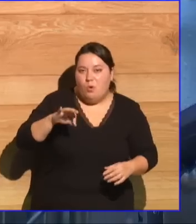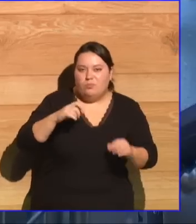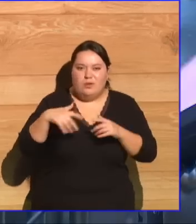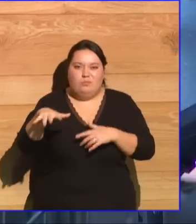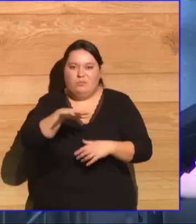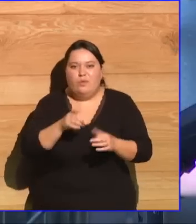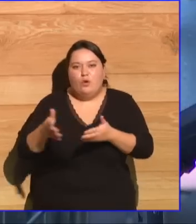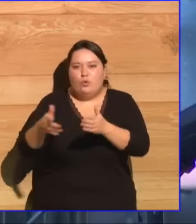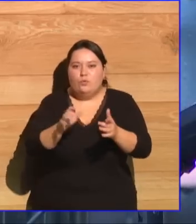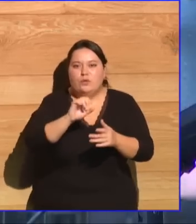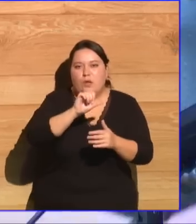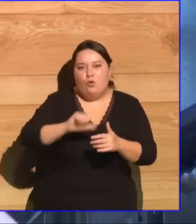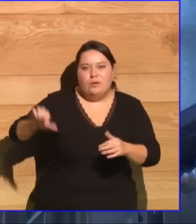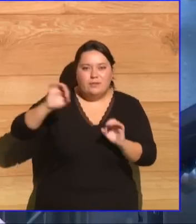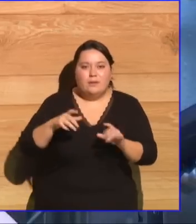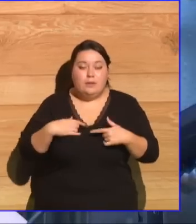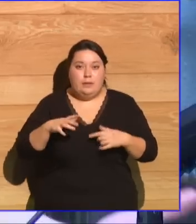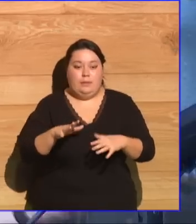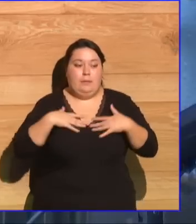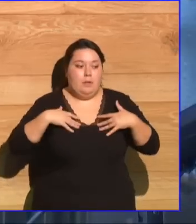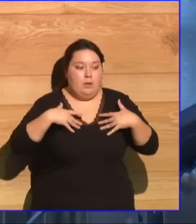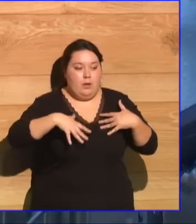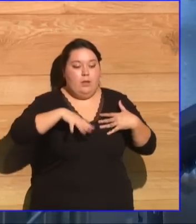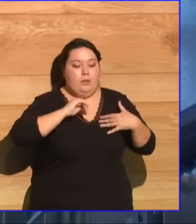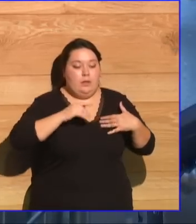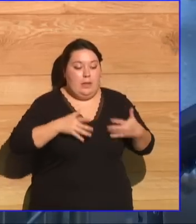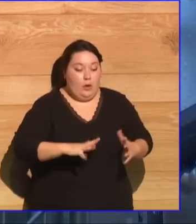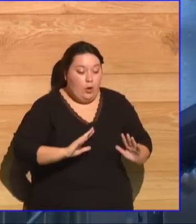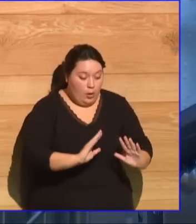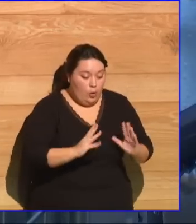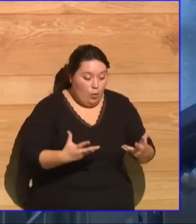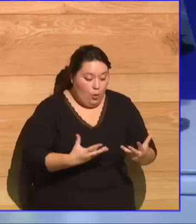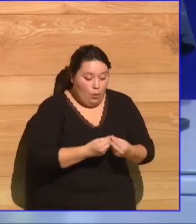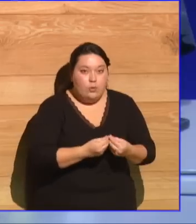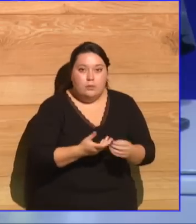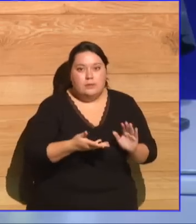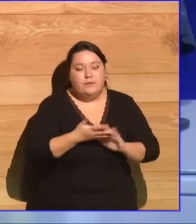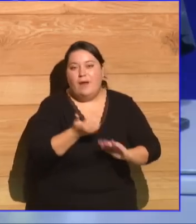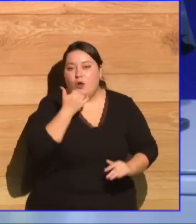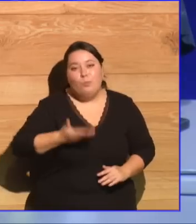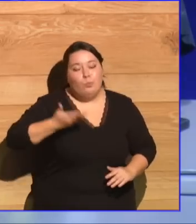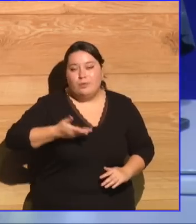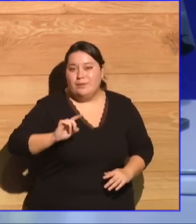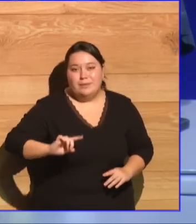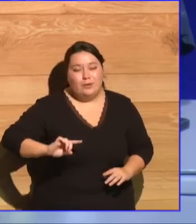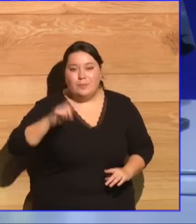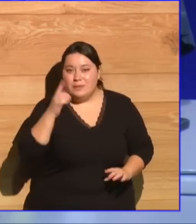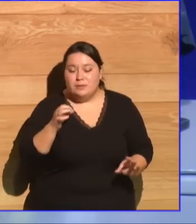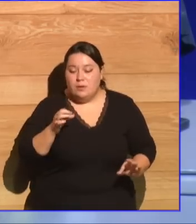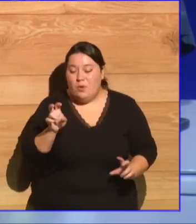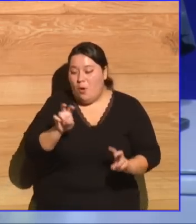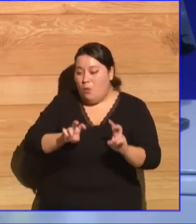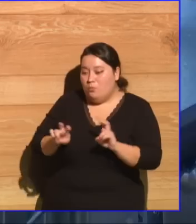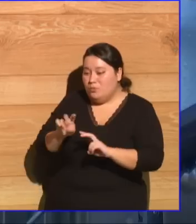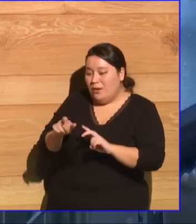de repente comprende que tener a su hijo es mucho más importante que la búsqueda a